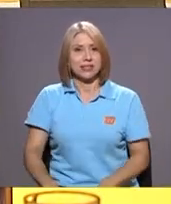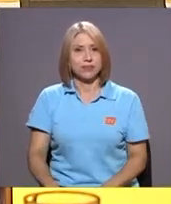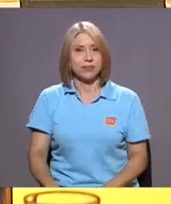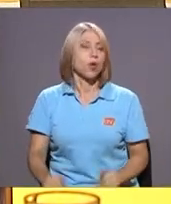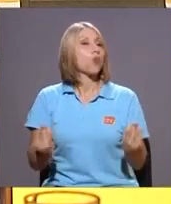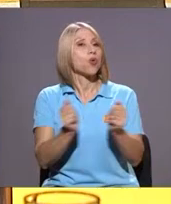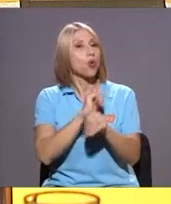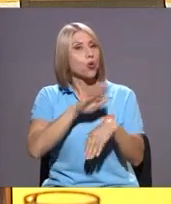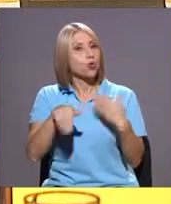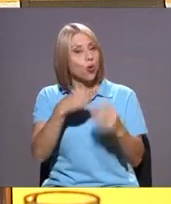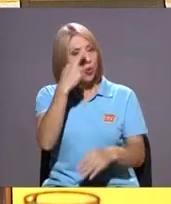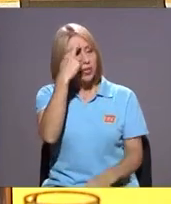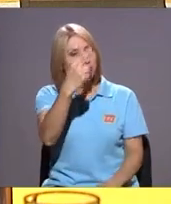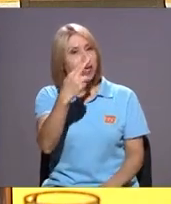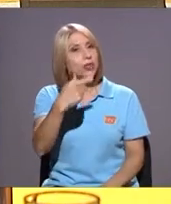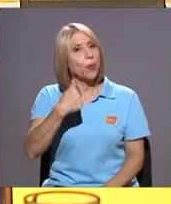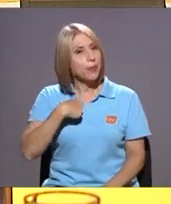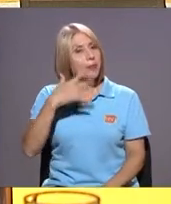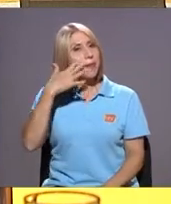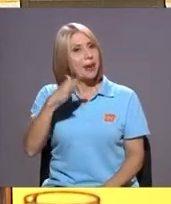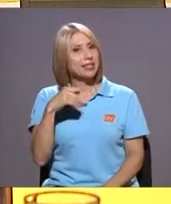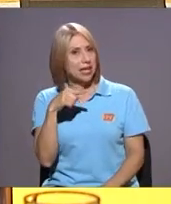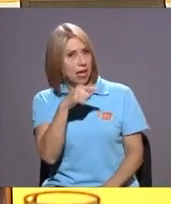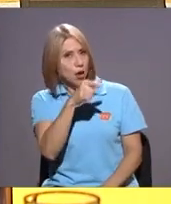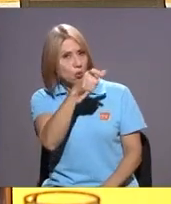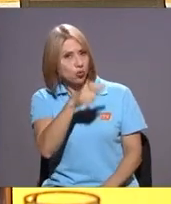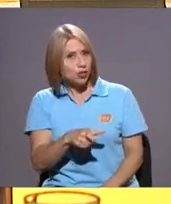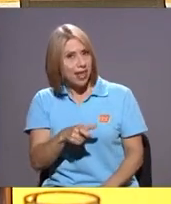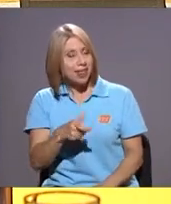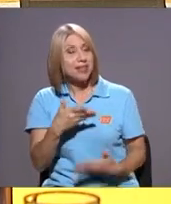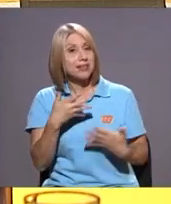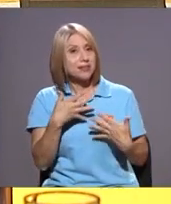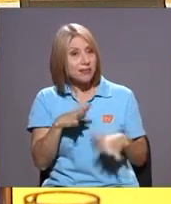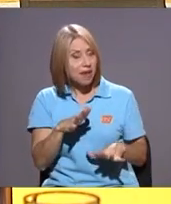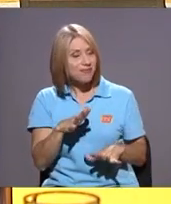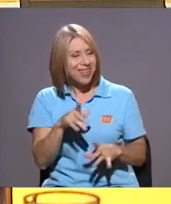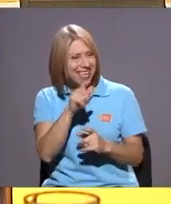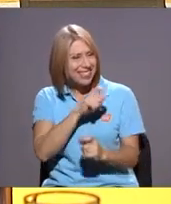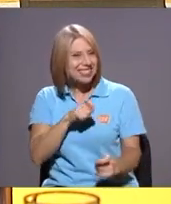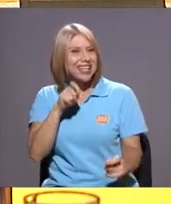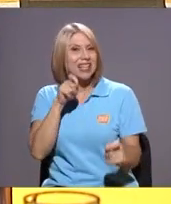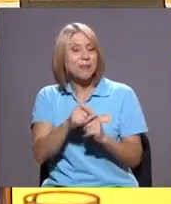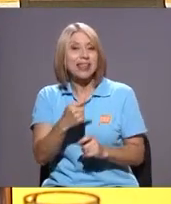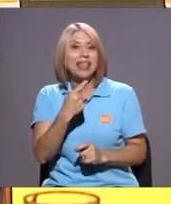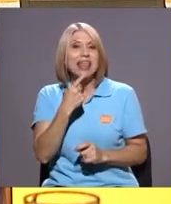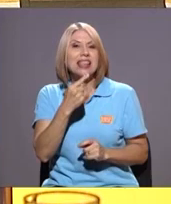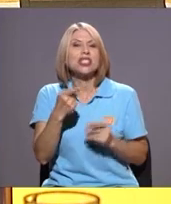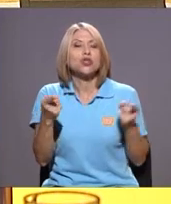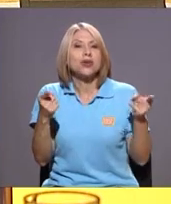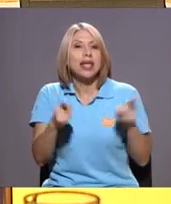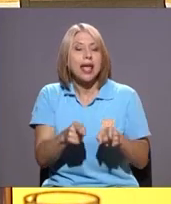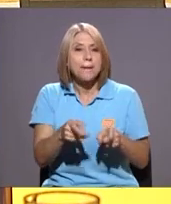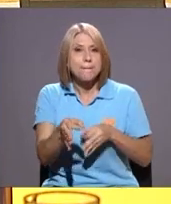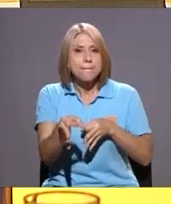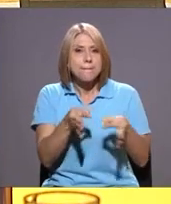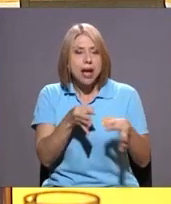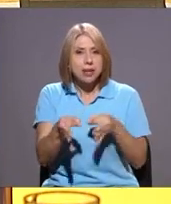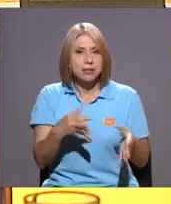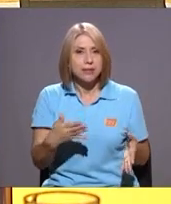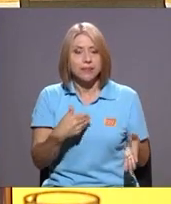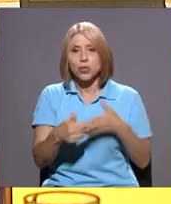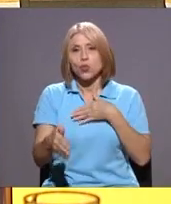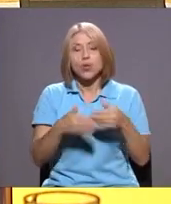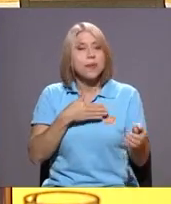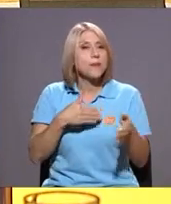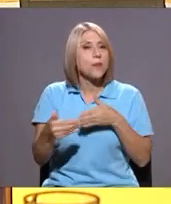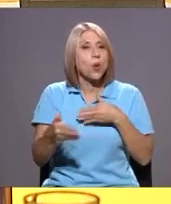el respeto a don gerardo que usted ha puesto el dedo exactamente en la llaga y me parece que independiente